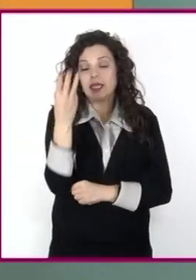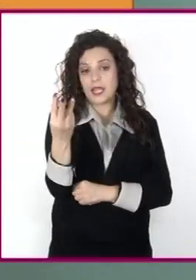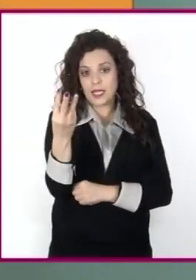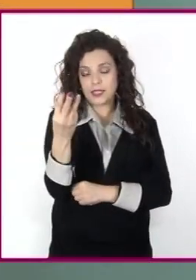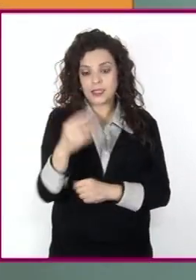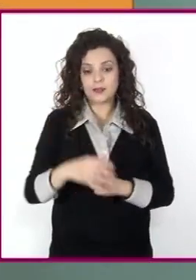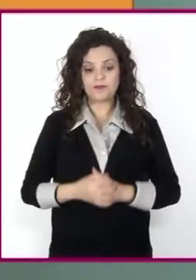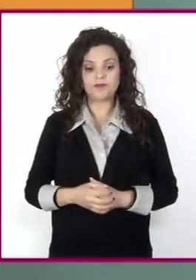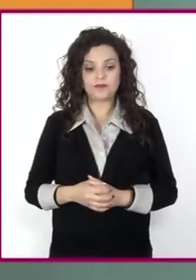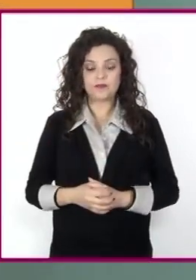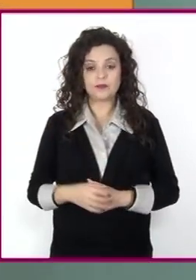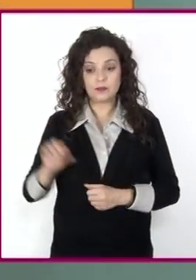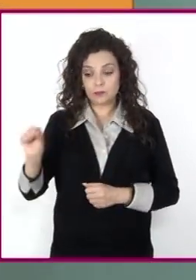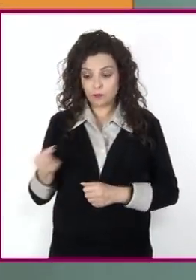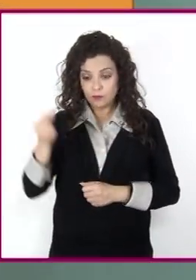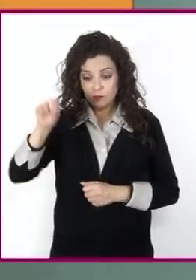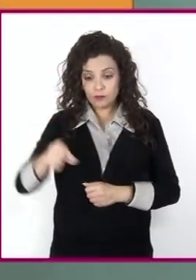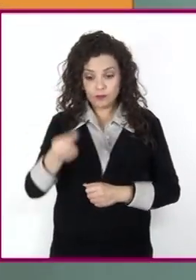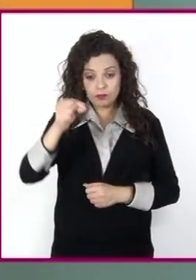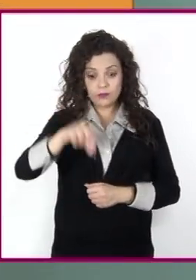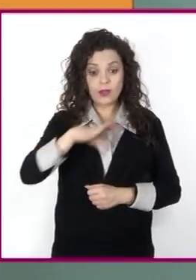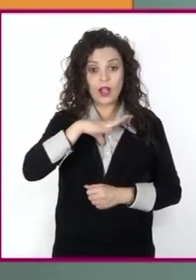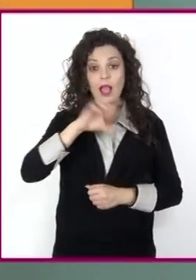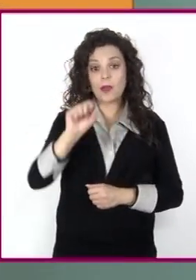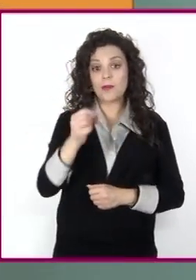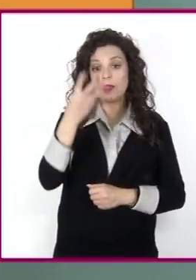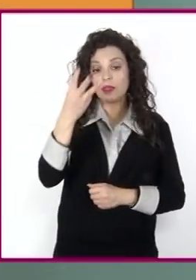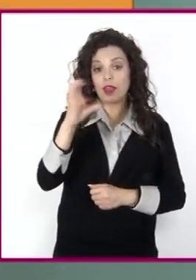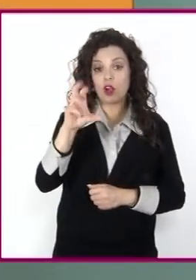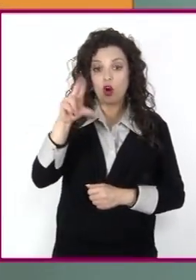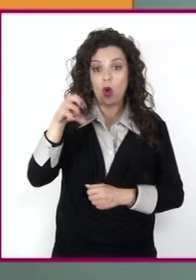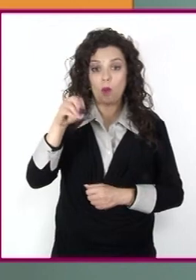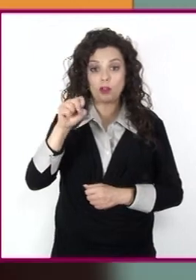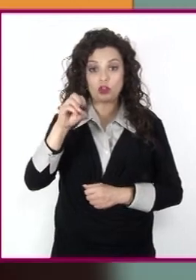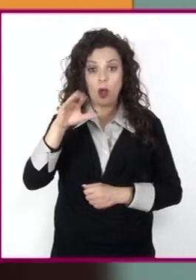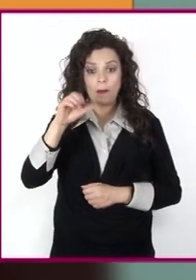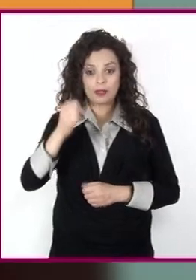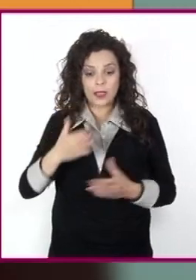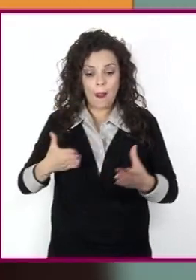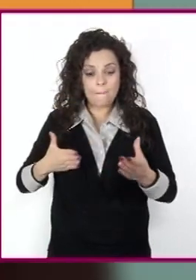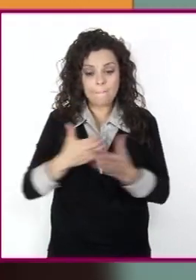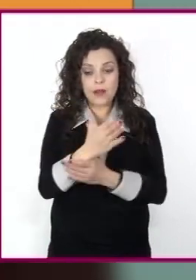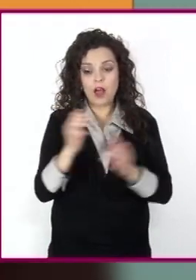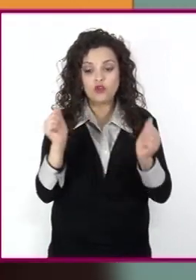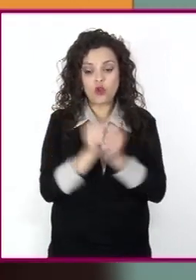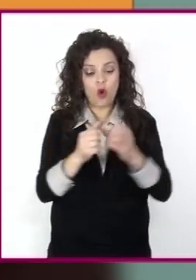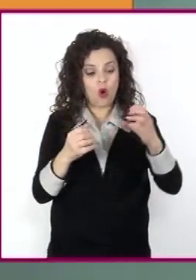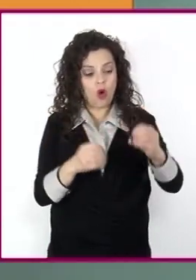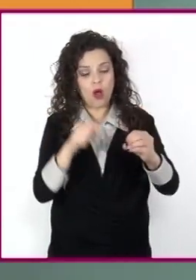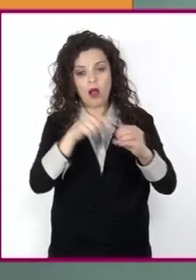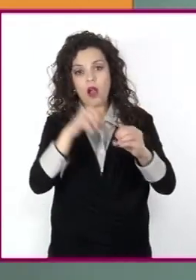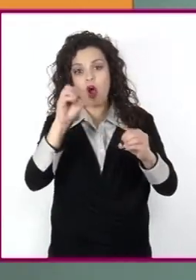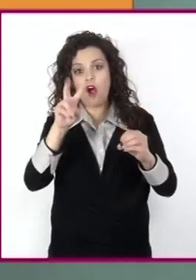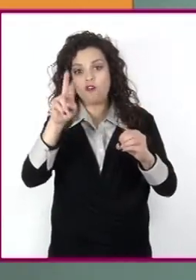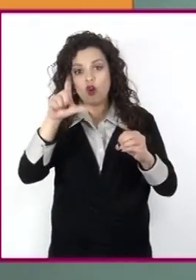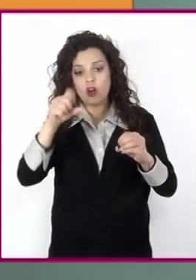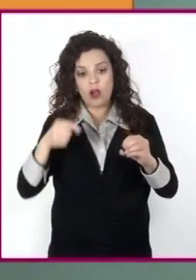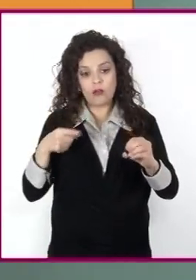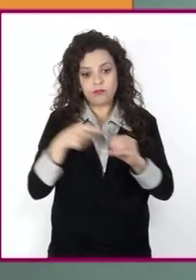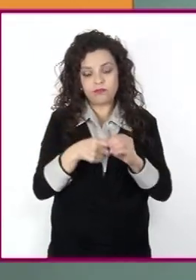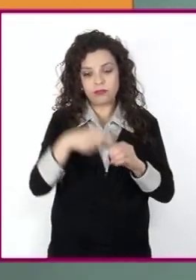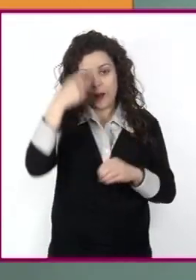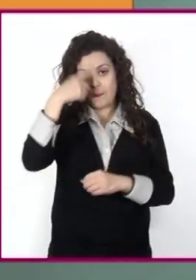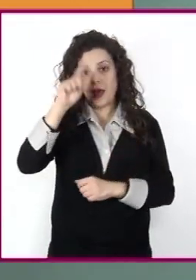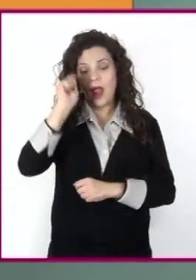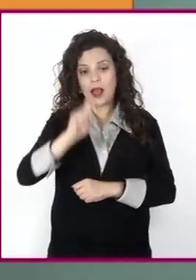Un espermatozoide con 23 cromosomas fecunda un óvulo con 23 cromosomas para producir un nuevo